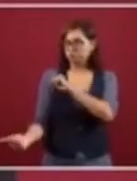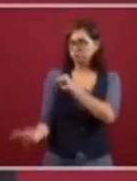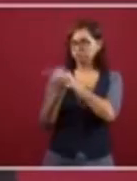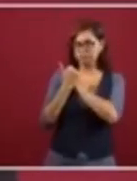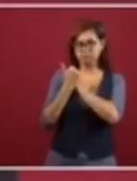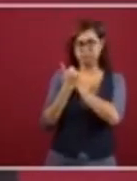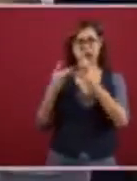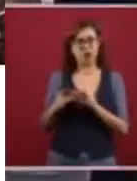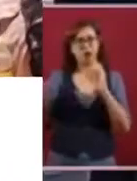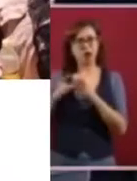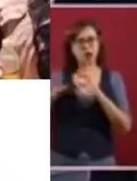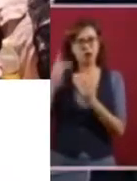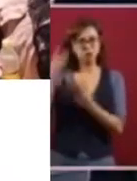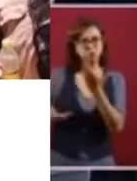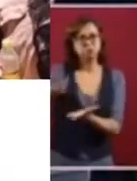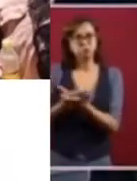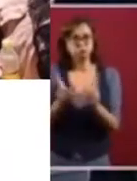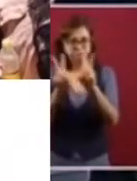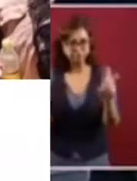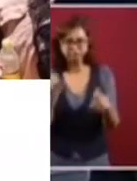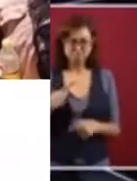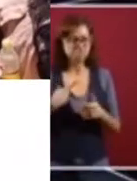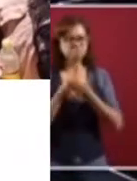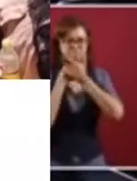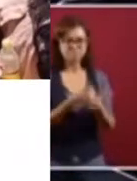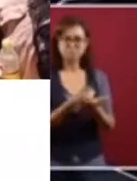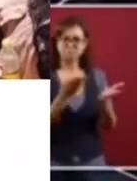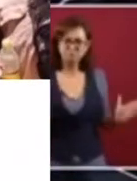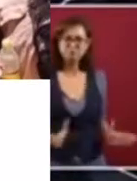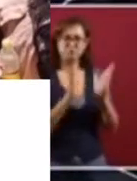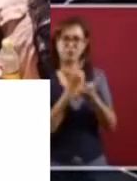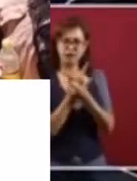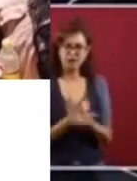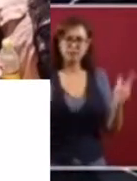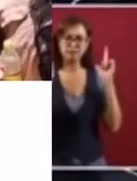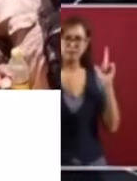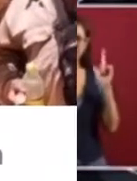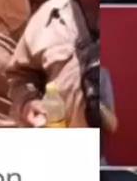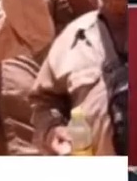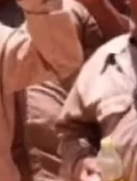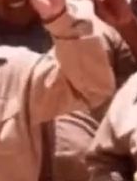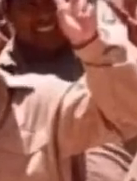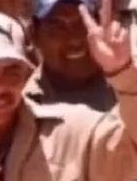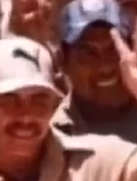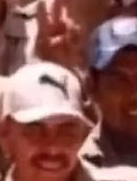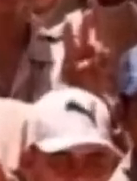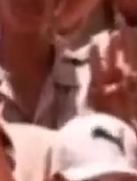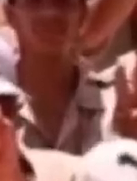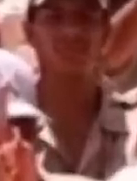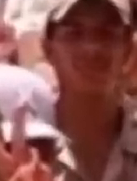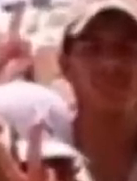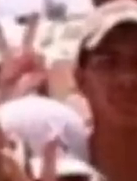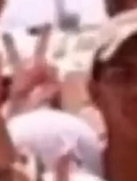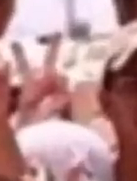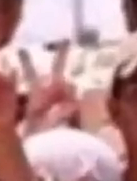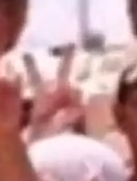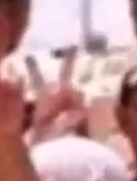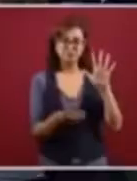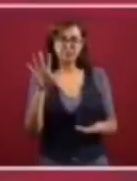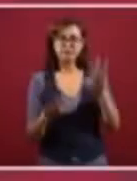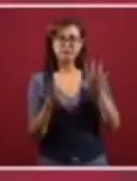nadie que me planteara este tema. Lo que hay ahí, es evidente, pues son